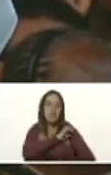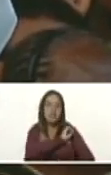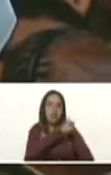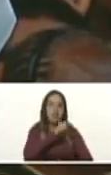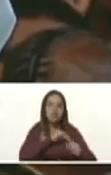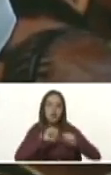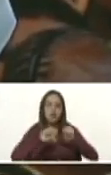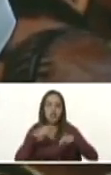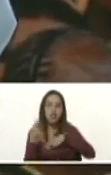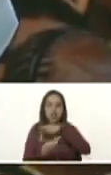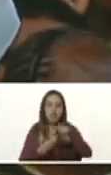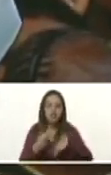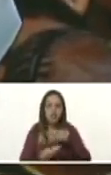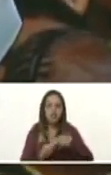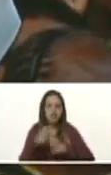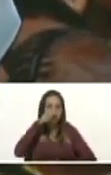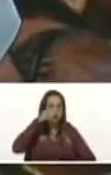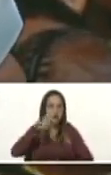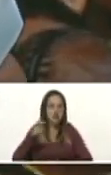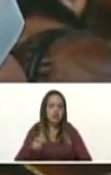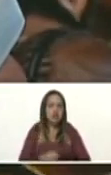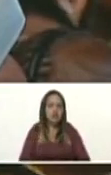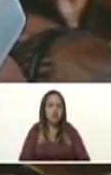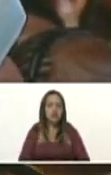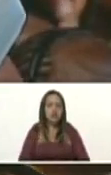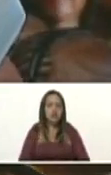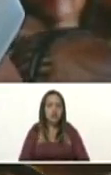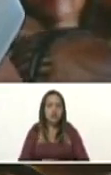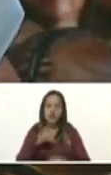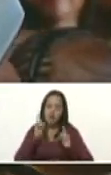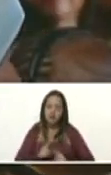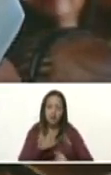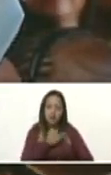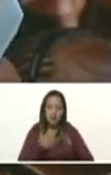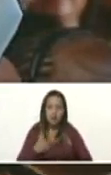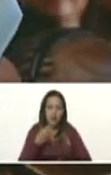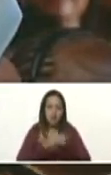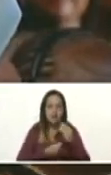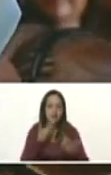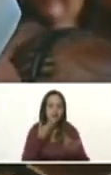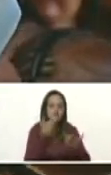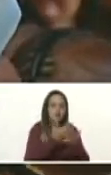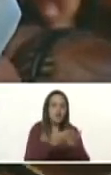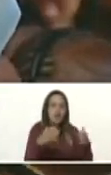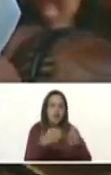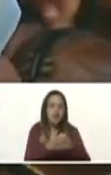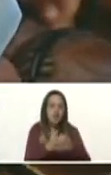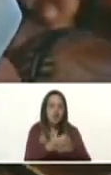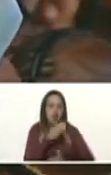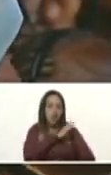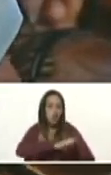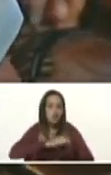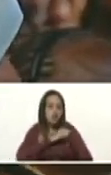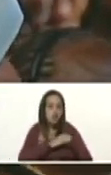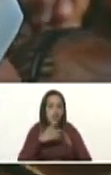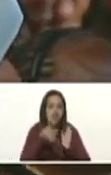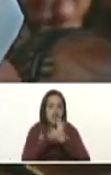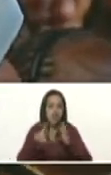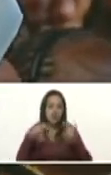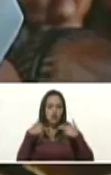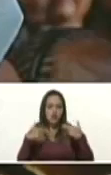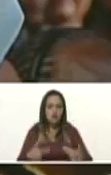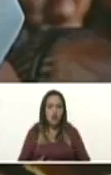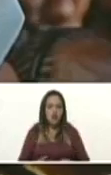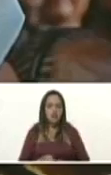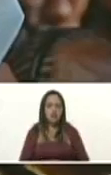Movimiento Revolución Ciudadana. A su vez, solicitamos a la Oficina de la Alta Comisionada para los Derechos Humanos y la